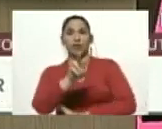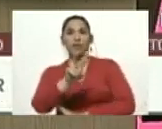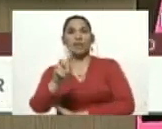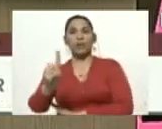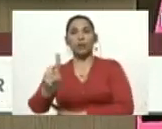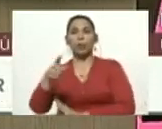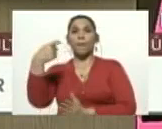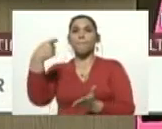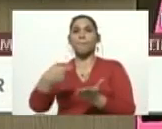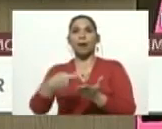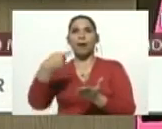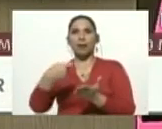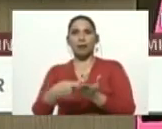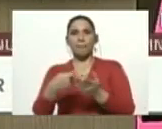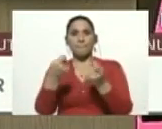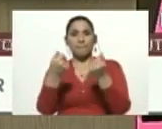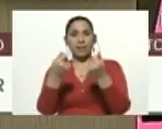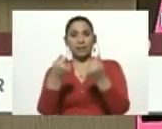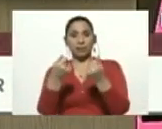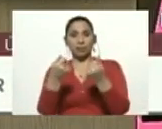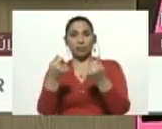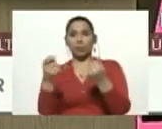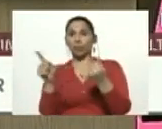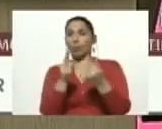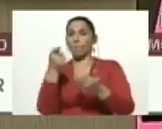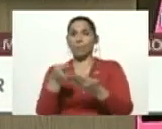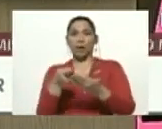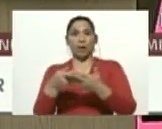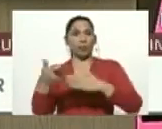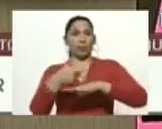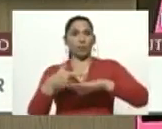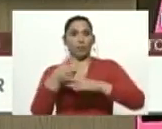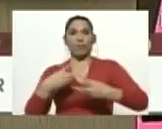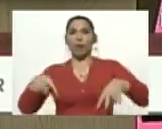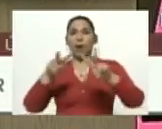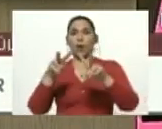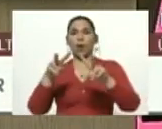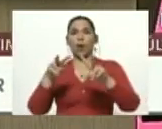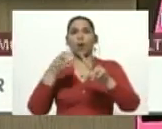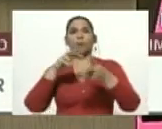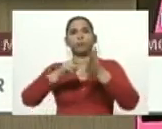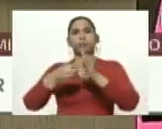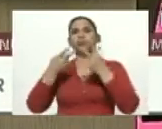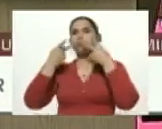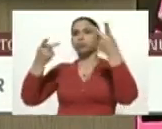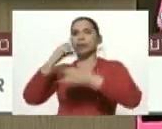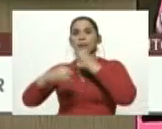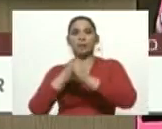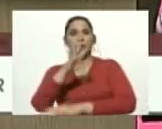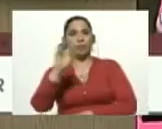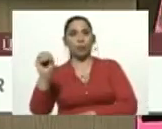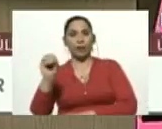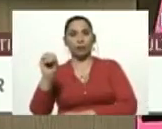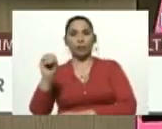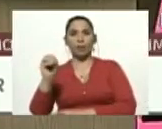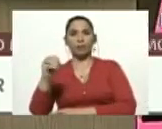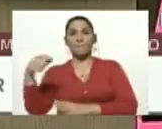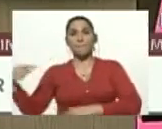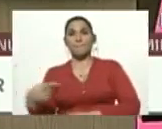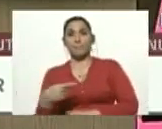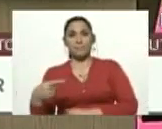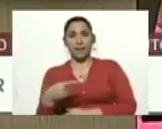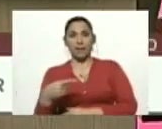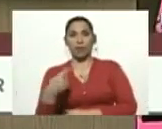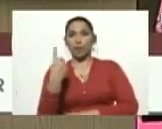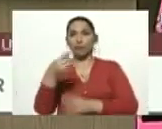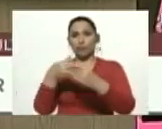lo pagará a un precio no subsidiado, al valor de referencia internacional, 50 centavos de dólar, o su